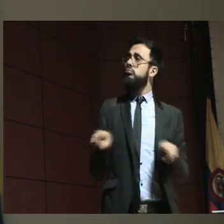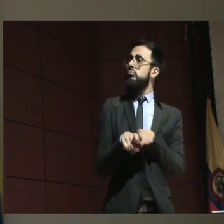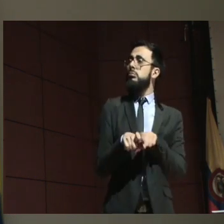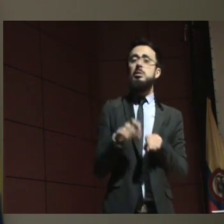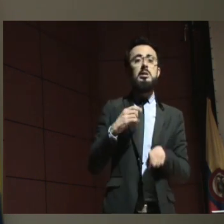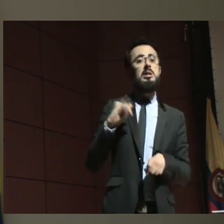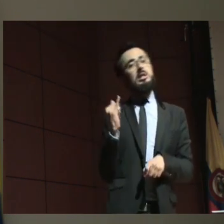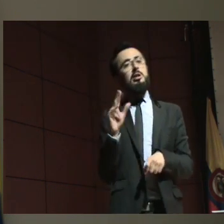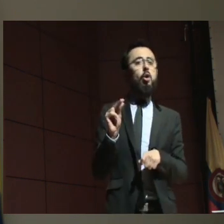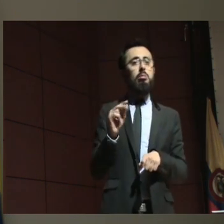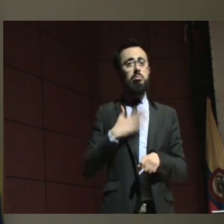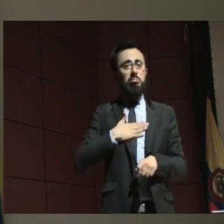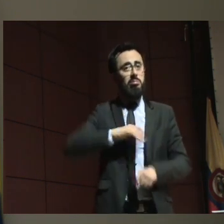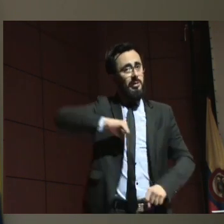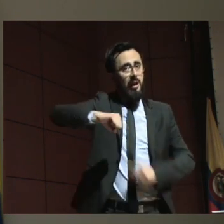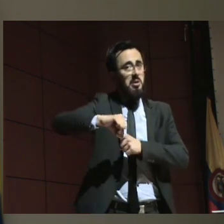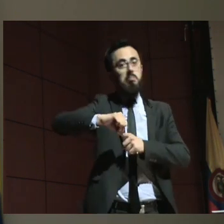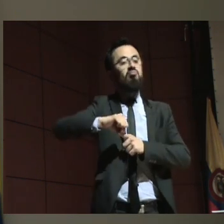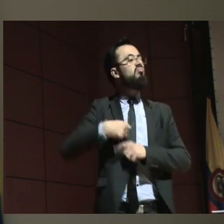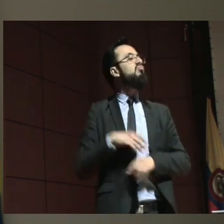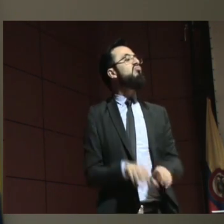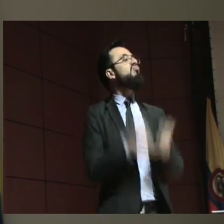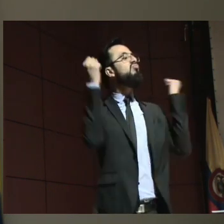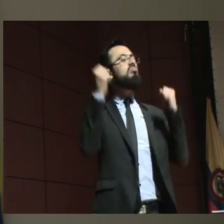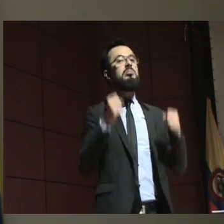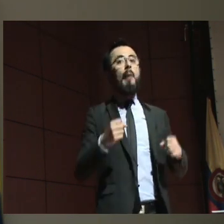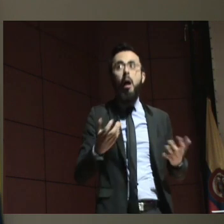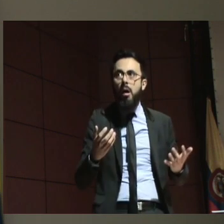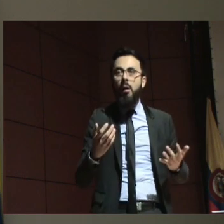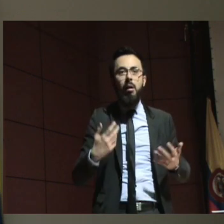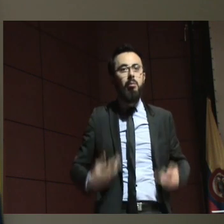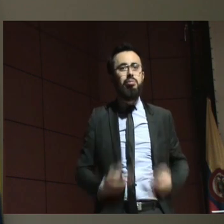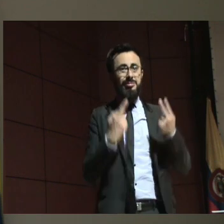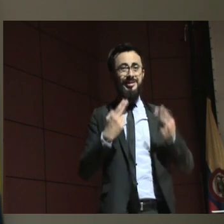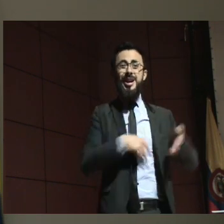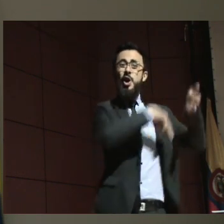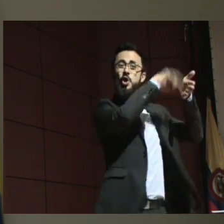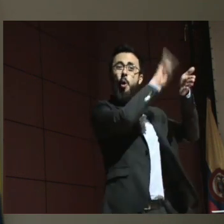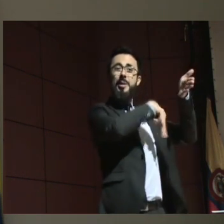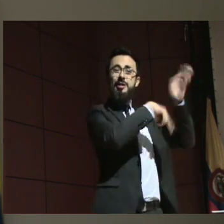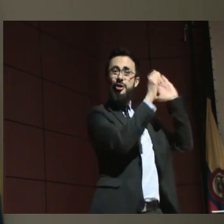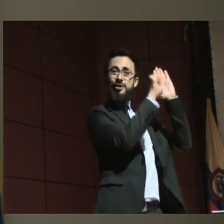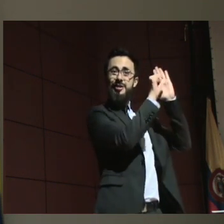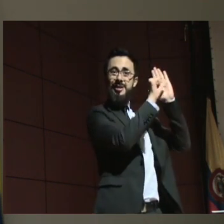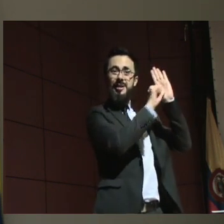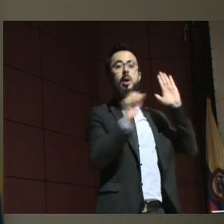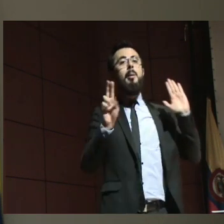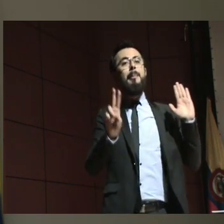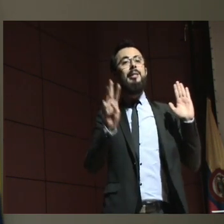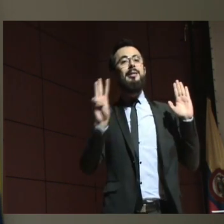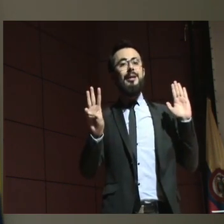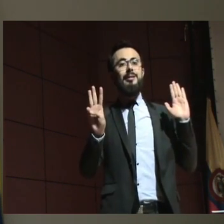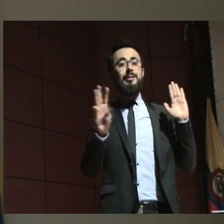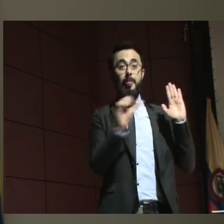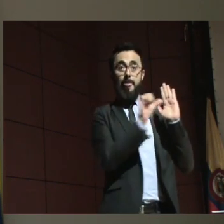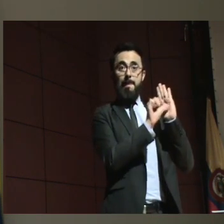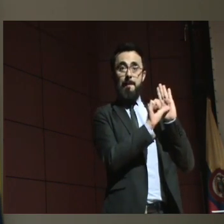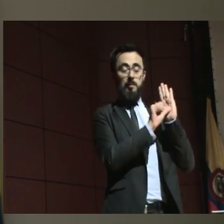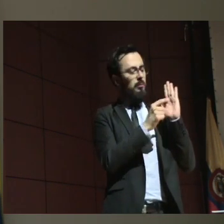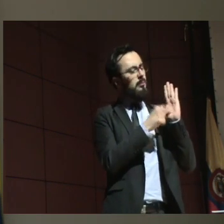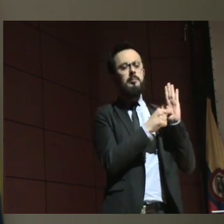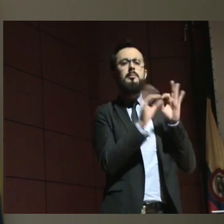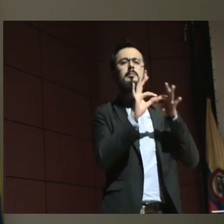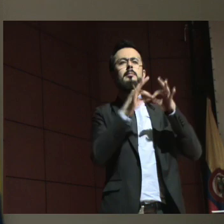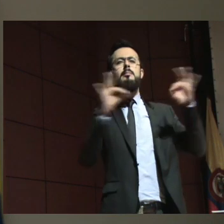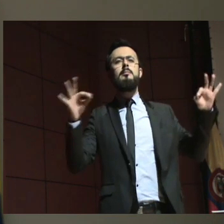En ese sentido, es también abiertamente contraria a la Convención. El artículo 23 de la Convención dice: las